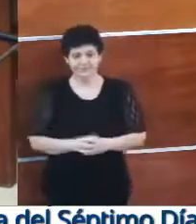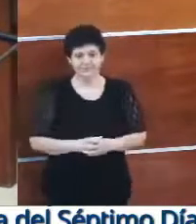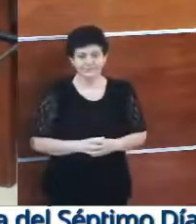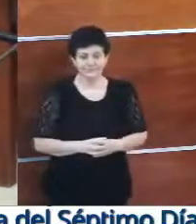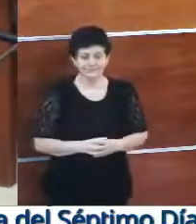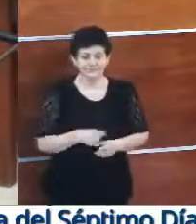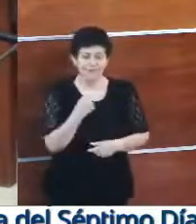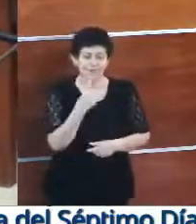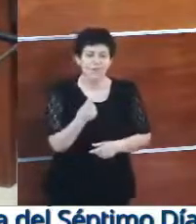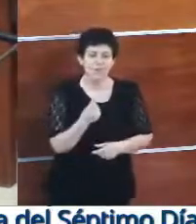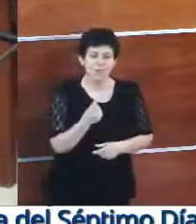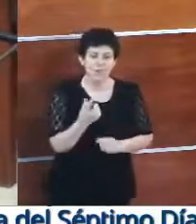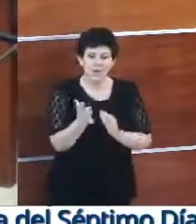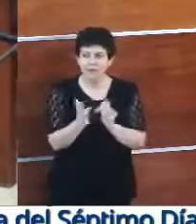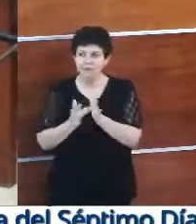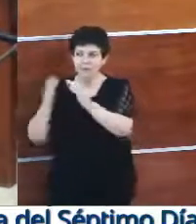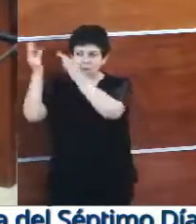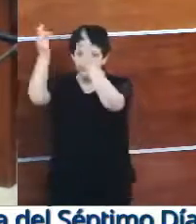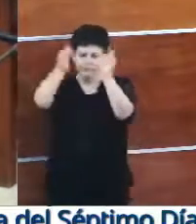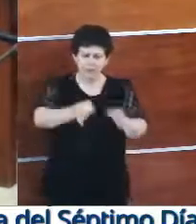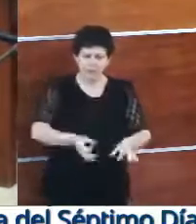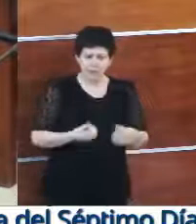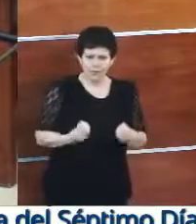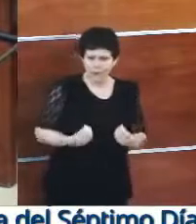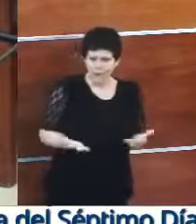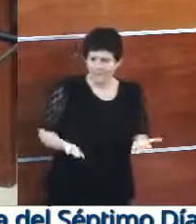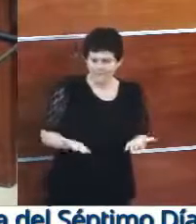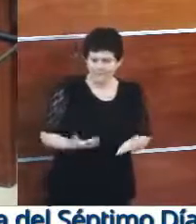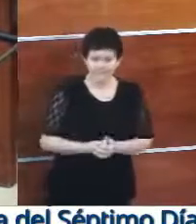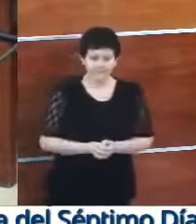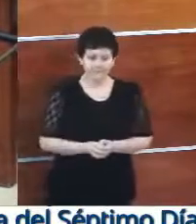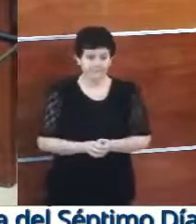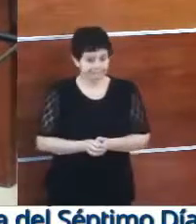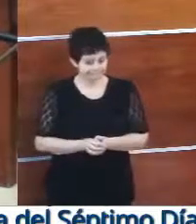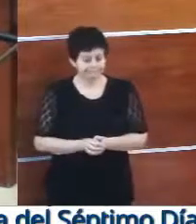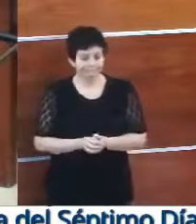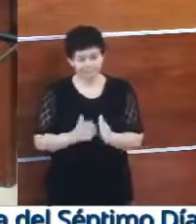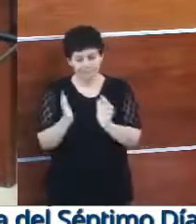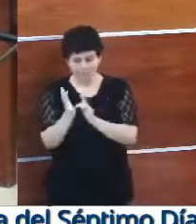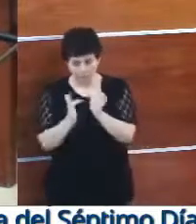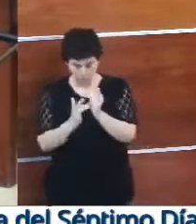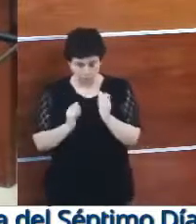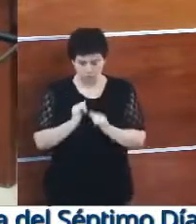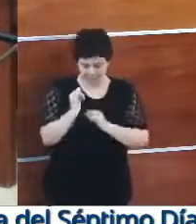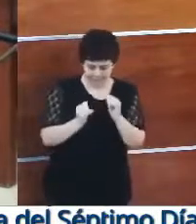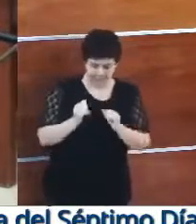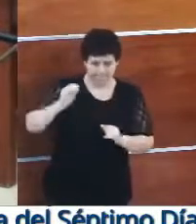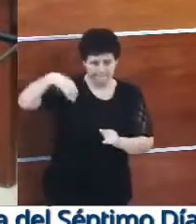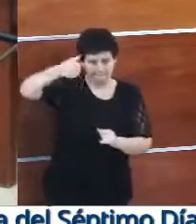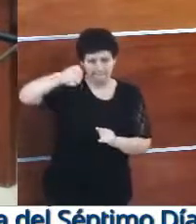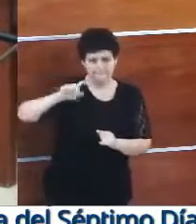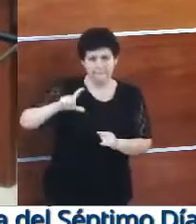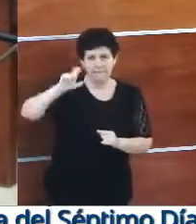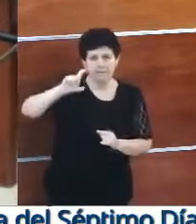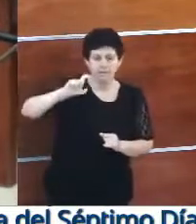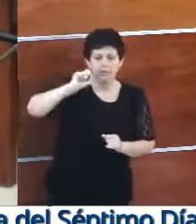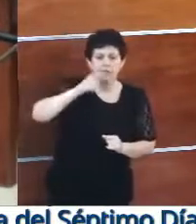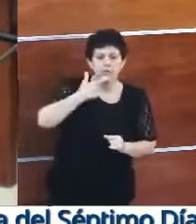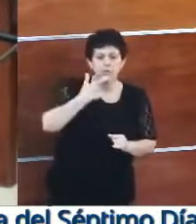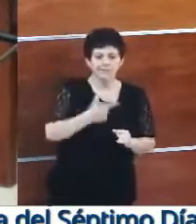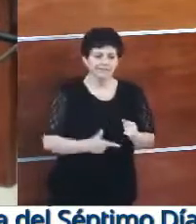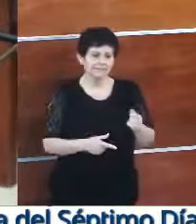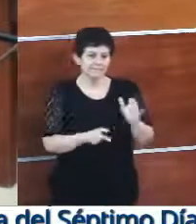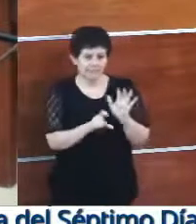¿Cómo será la segunda venida de Jesús? Bueno, Jesús, en Marcos 16, 9 está el incidente cuando